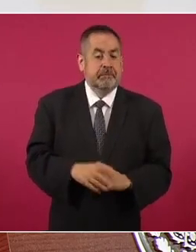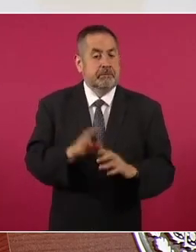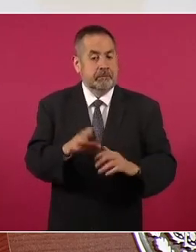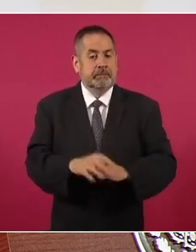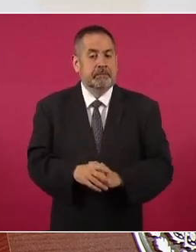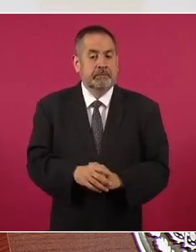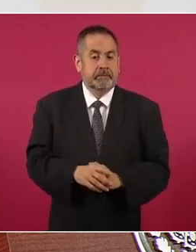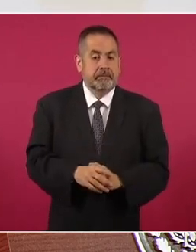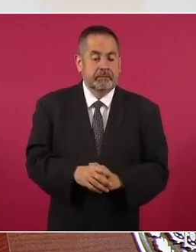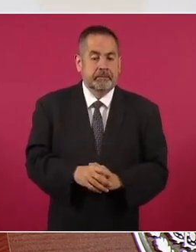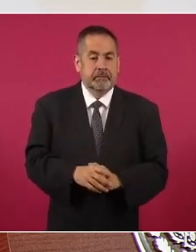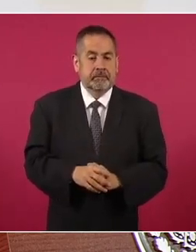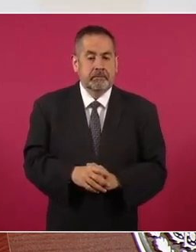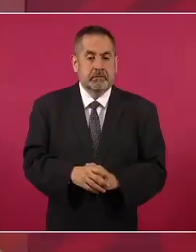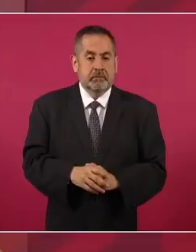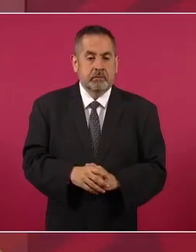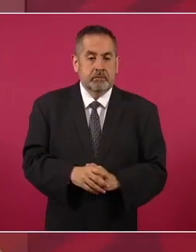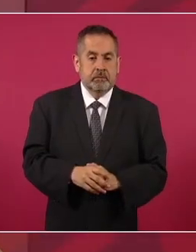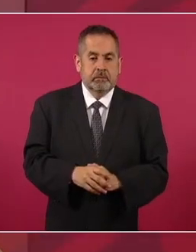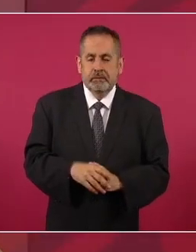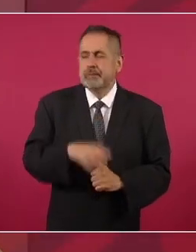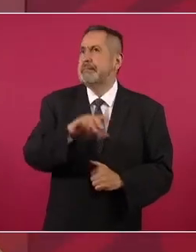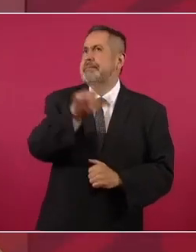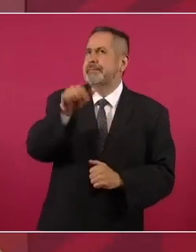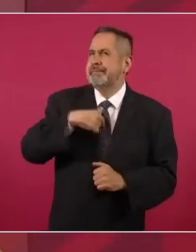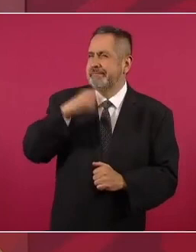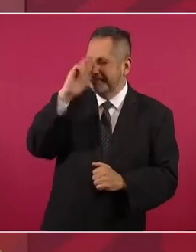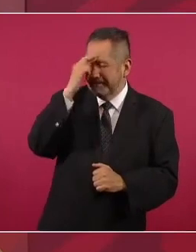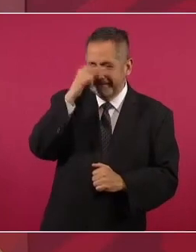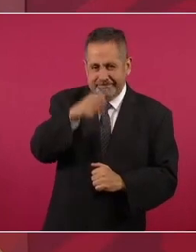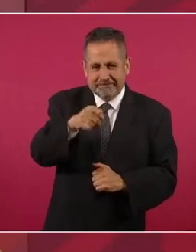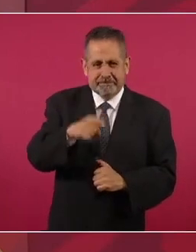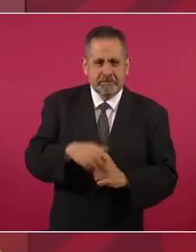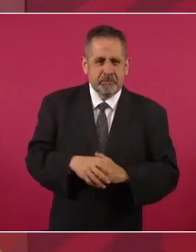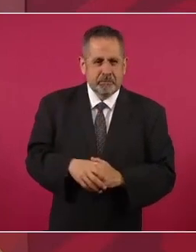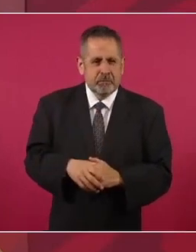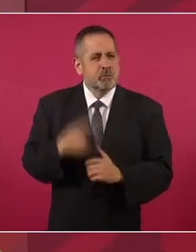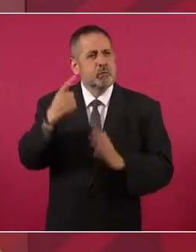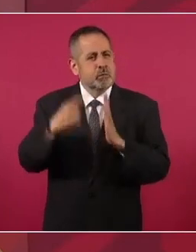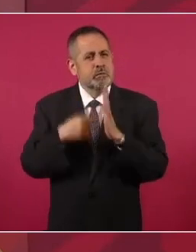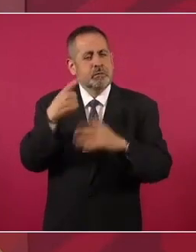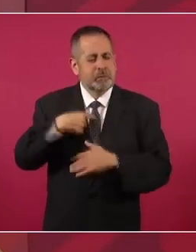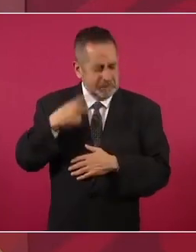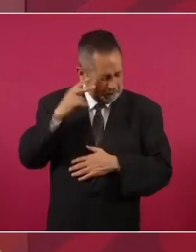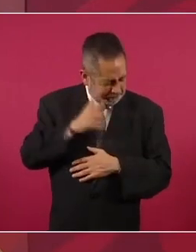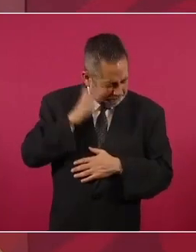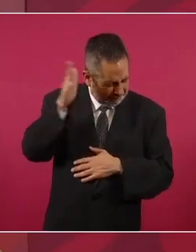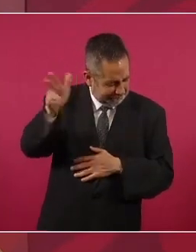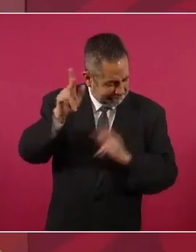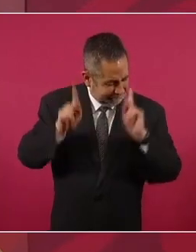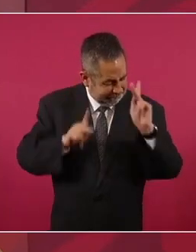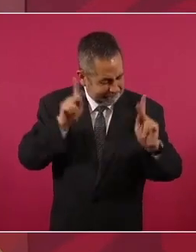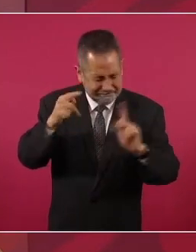Entonces, y luego me acuerdo que fui una vez de visita